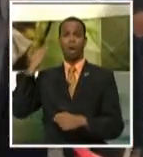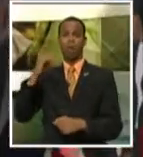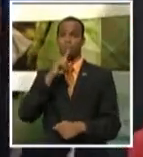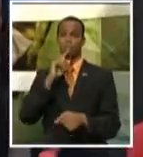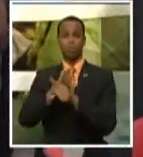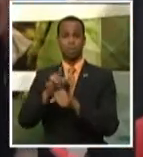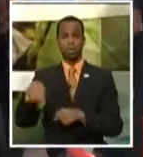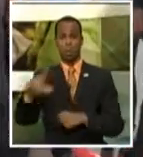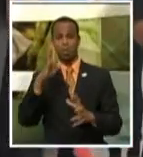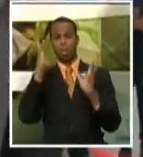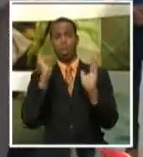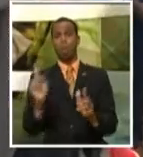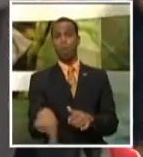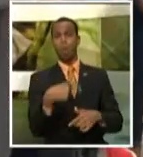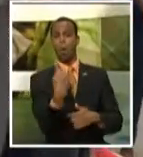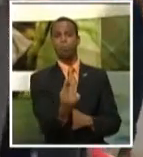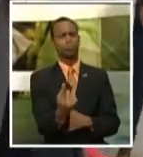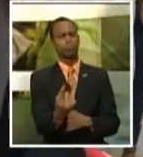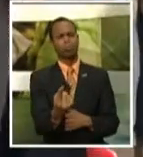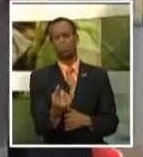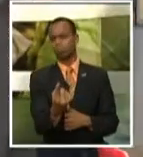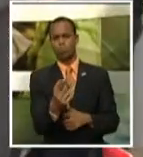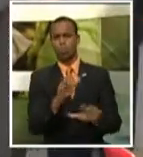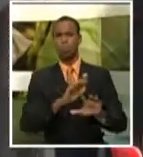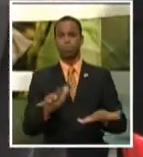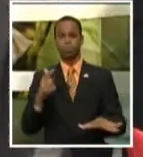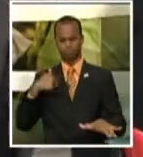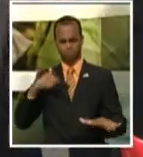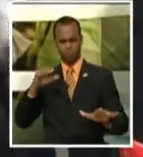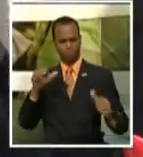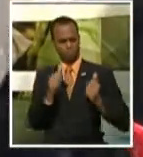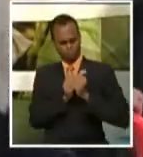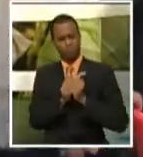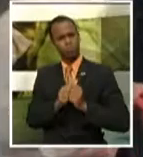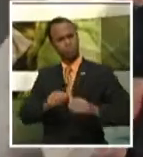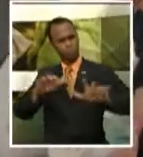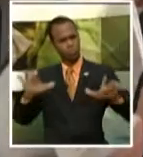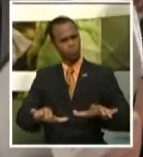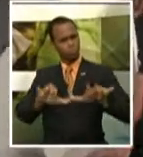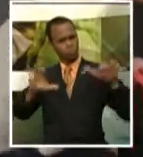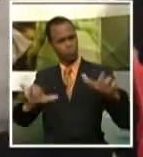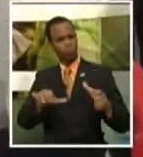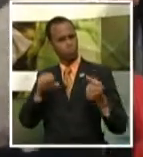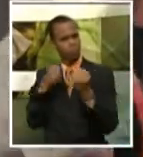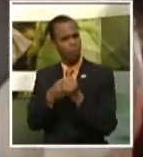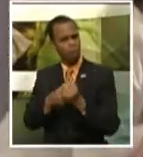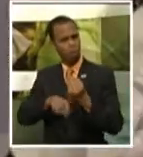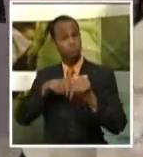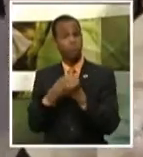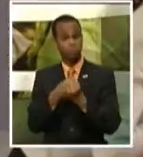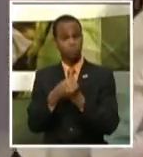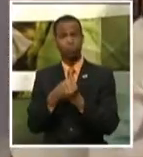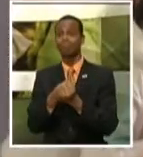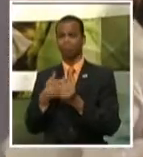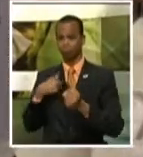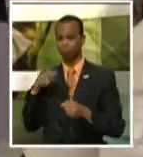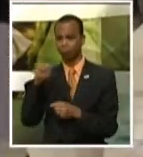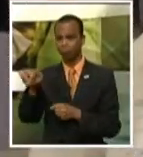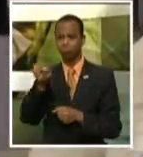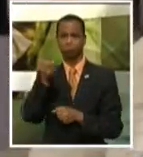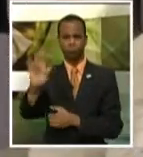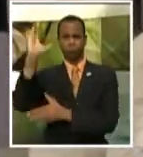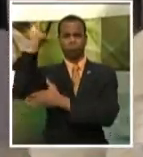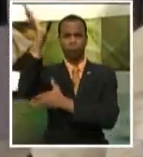solas, que iba a trabajar con esas mujeres. Lo dije en todo el territorio nacional.